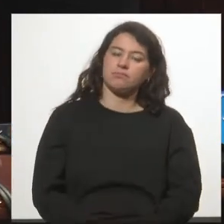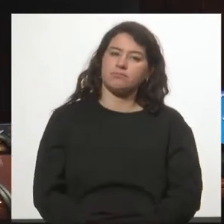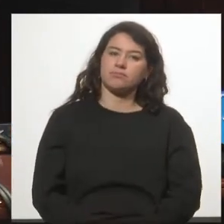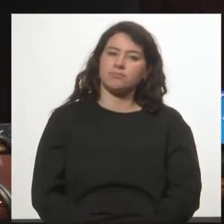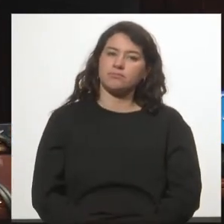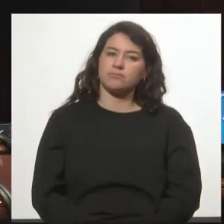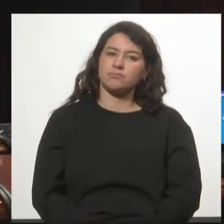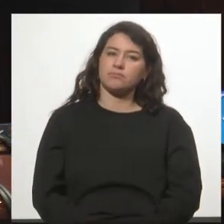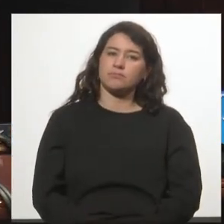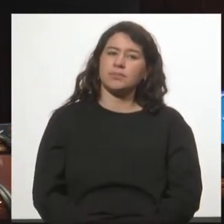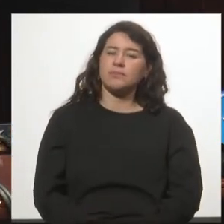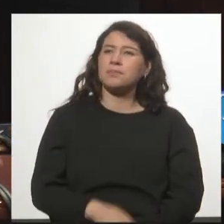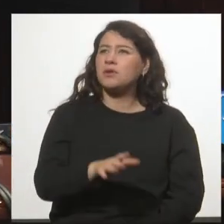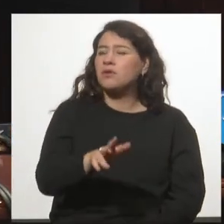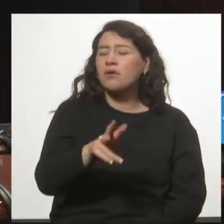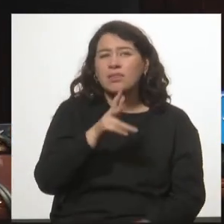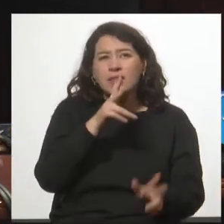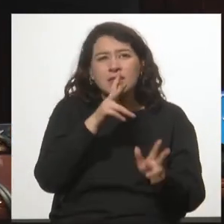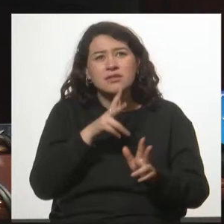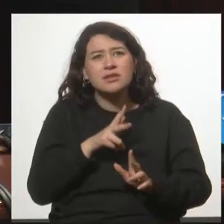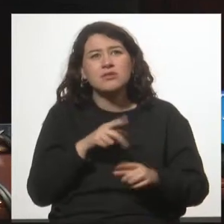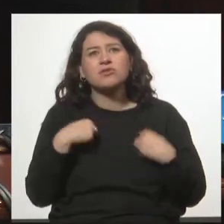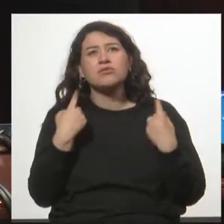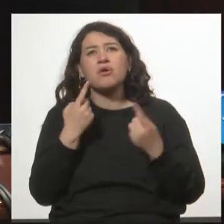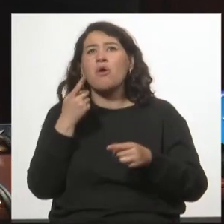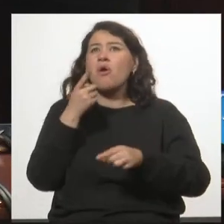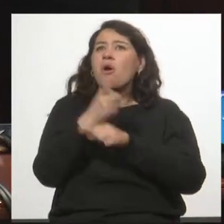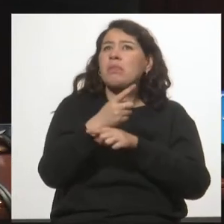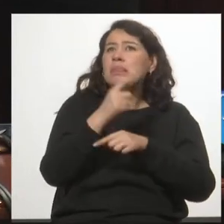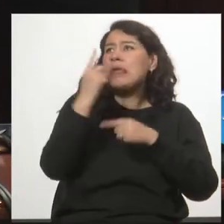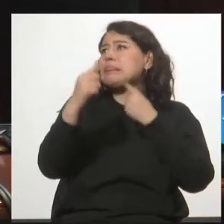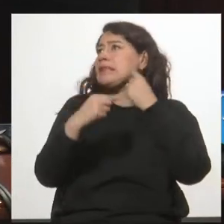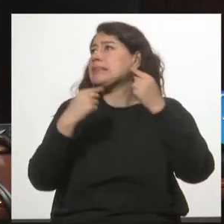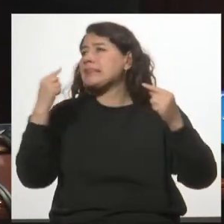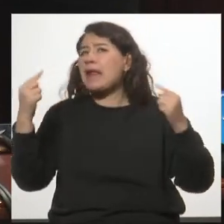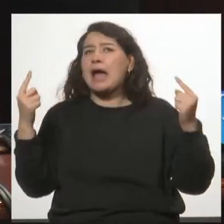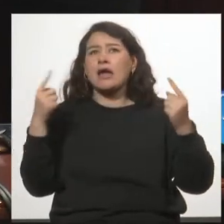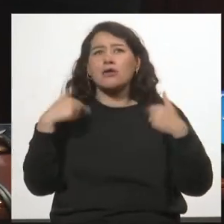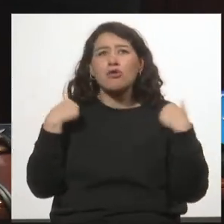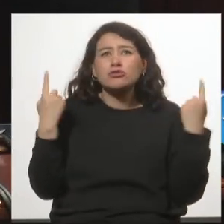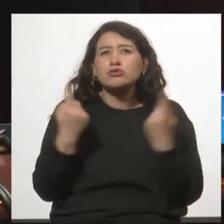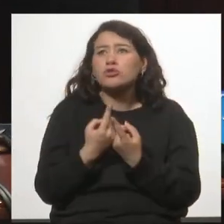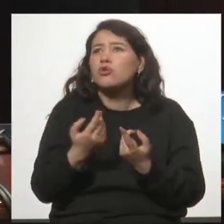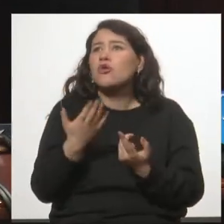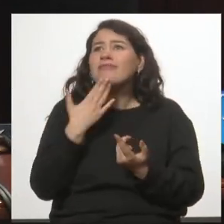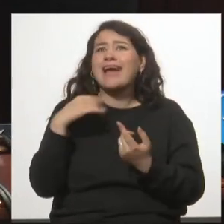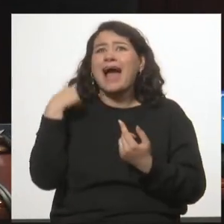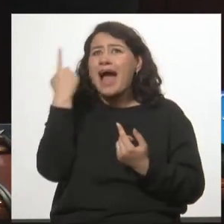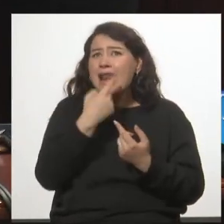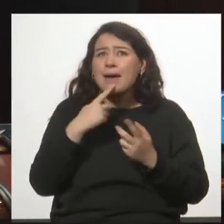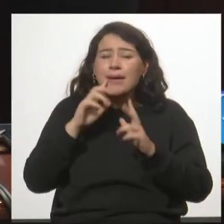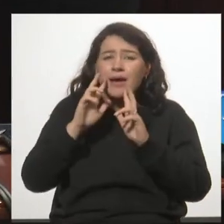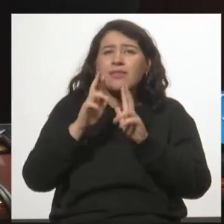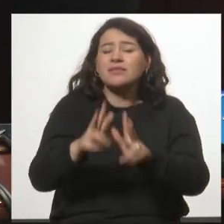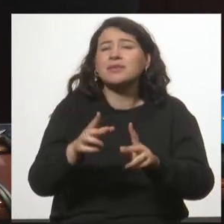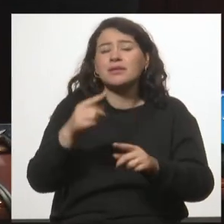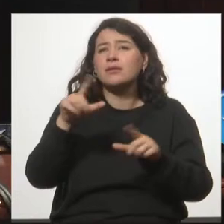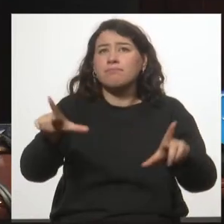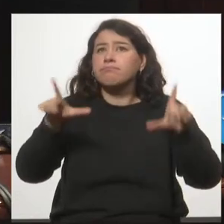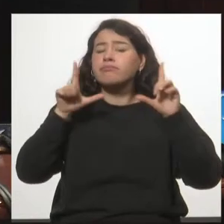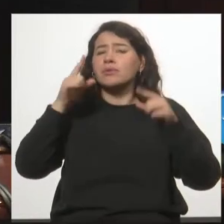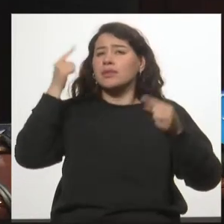pero que se nos venga a acusar de circo mediático a nosotros que estamos dando la cara cada dispuestos al debate